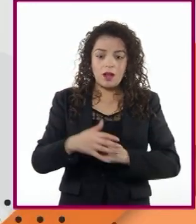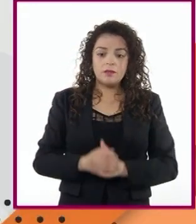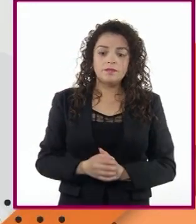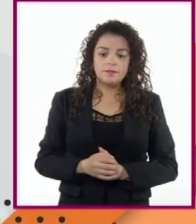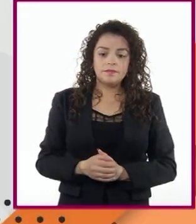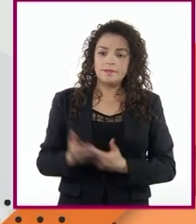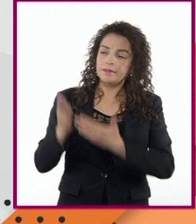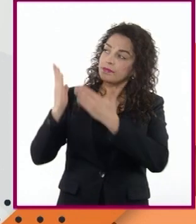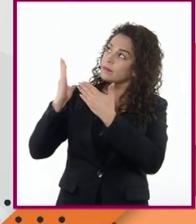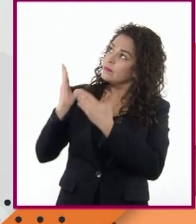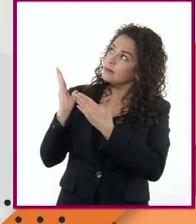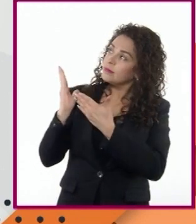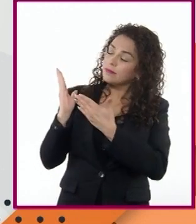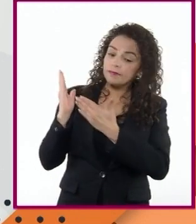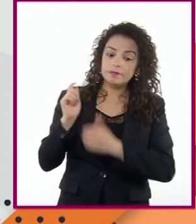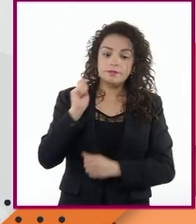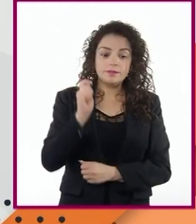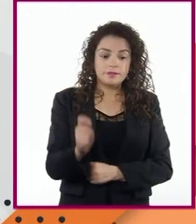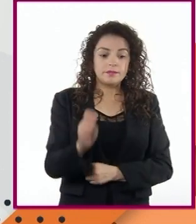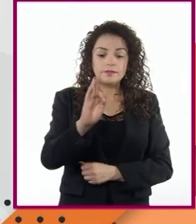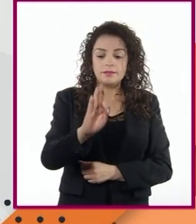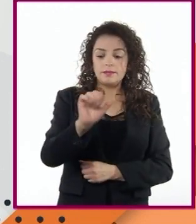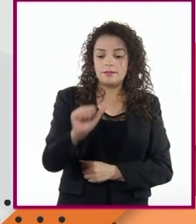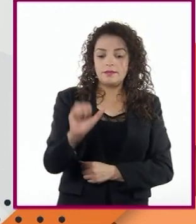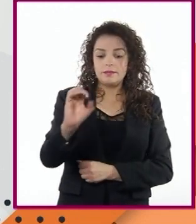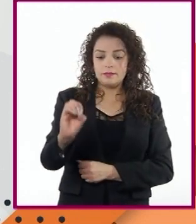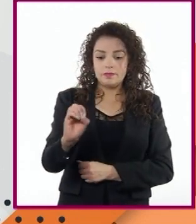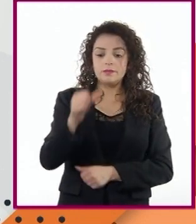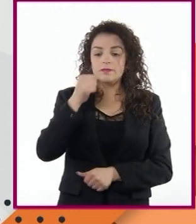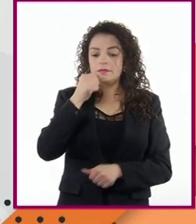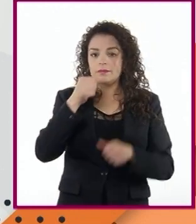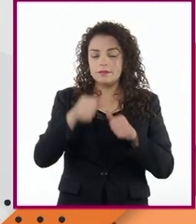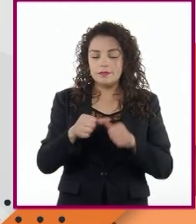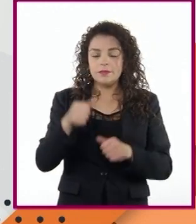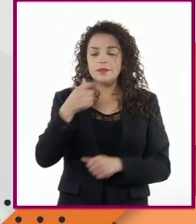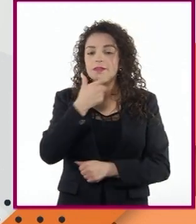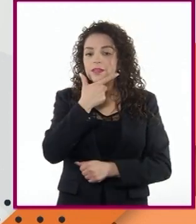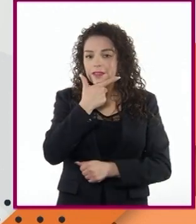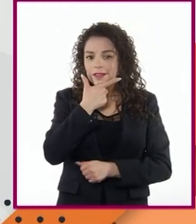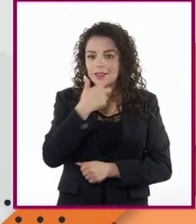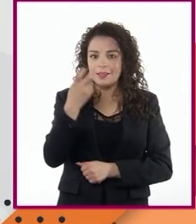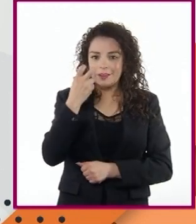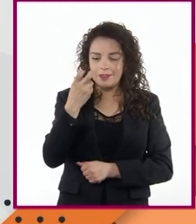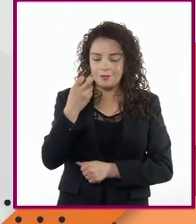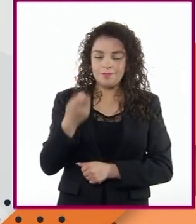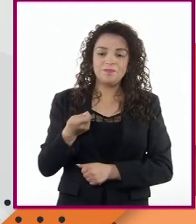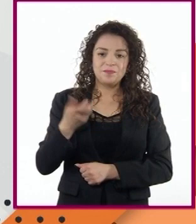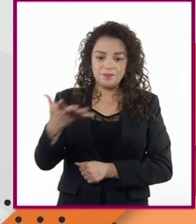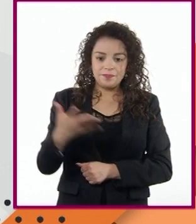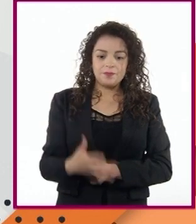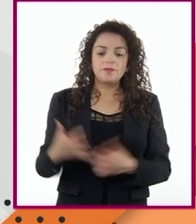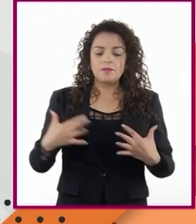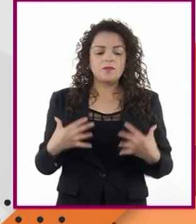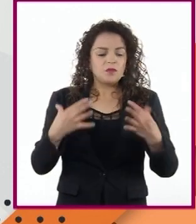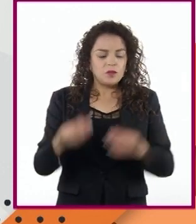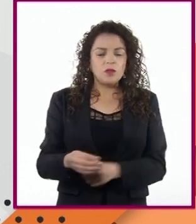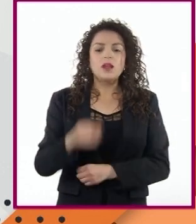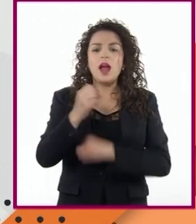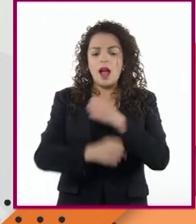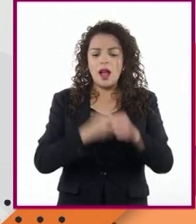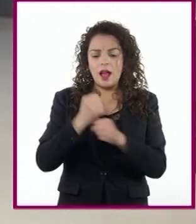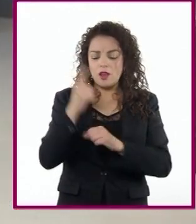para la Alimentación y la Agricultura, FAO por sus siglas en inglés, la cual se fundó en 1945.